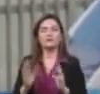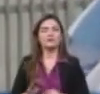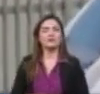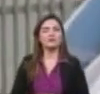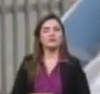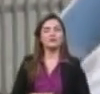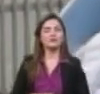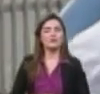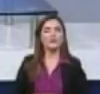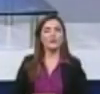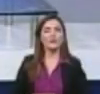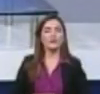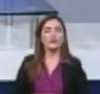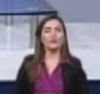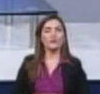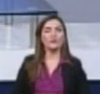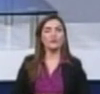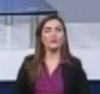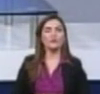Acoto, 24 horas.